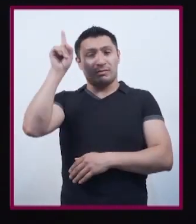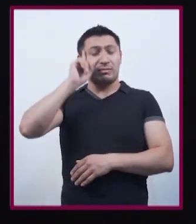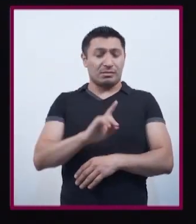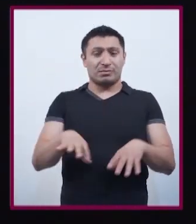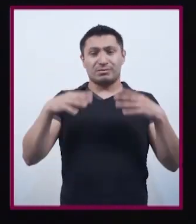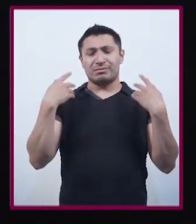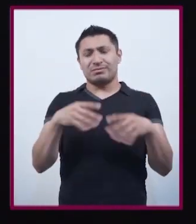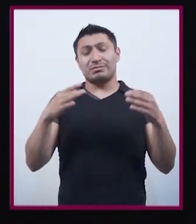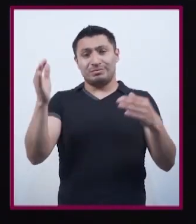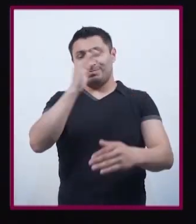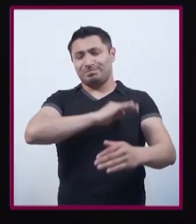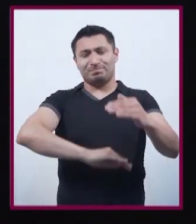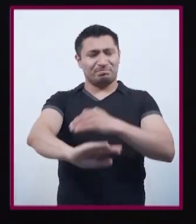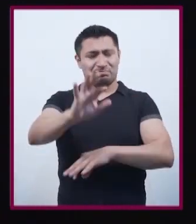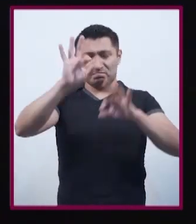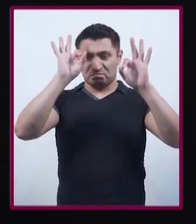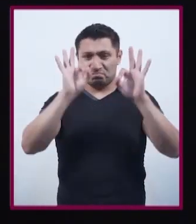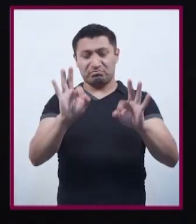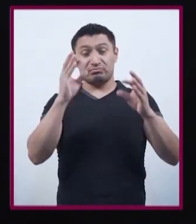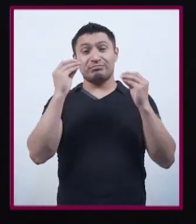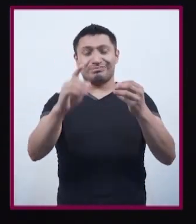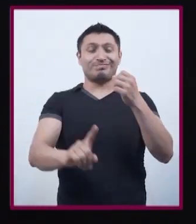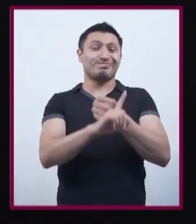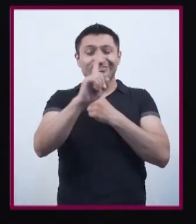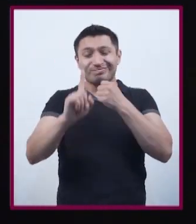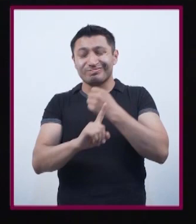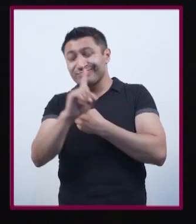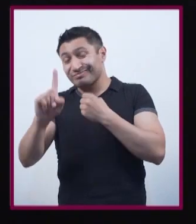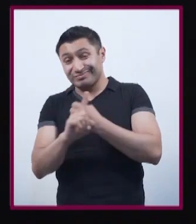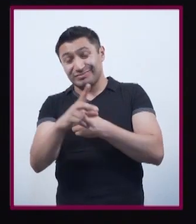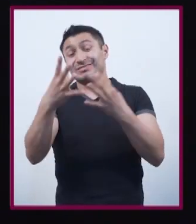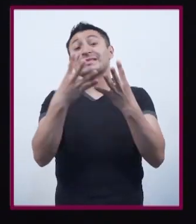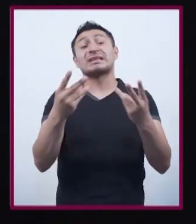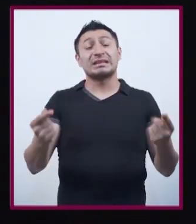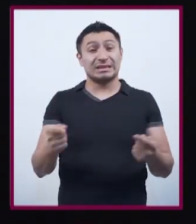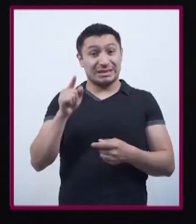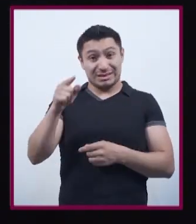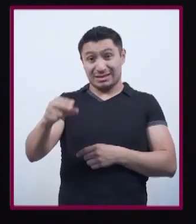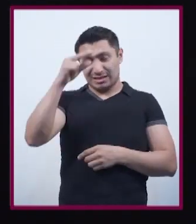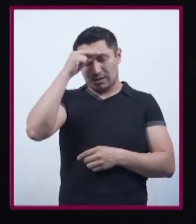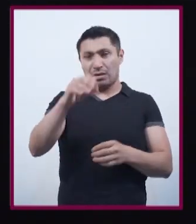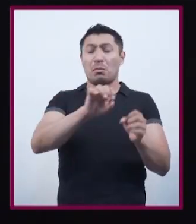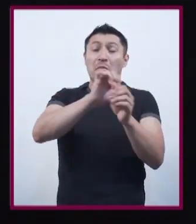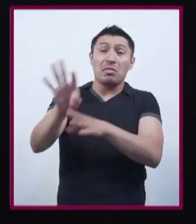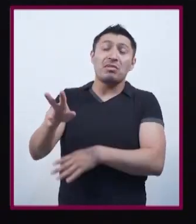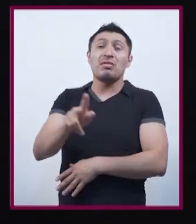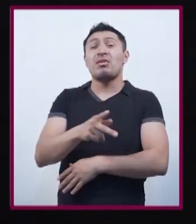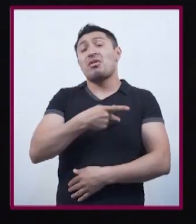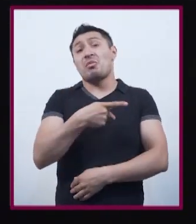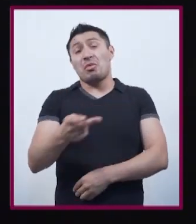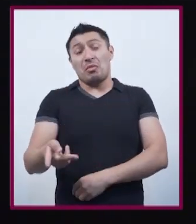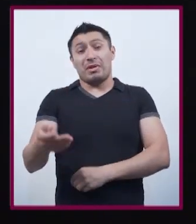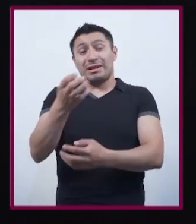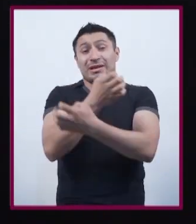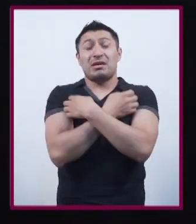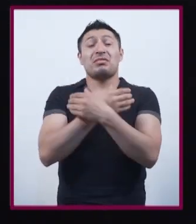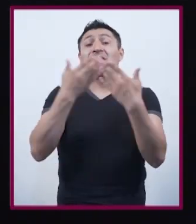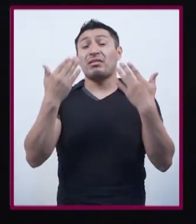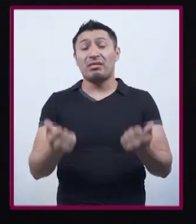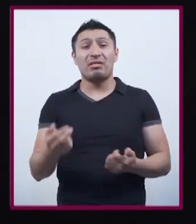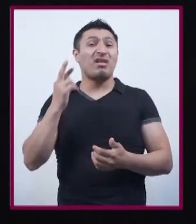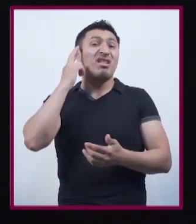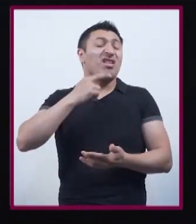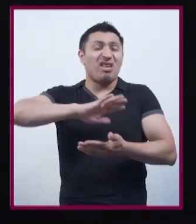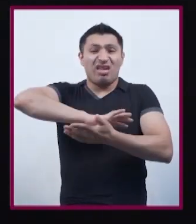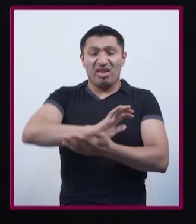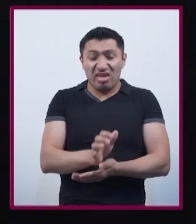Probablemente fue por su enorme capacidad para luchar contra la adversidad. Gabriela Mistral enfrentó y superó con entereza admirable muchos de